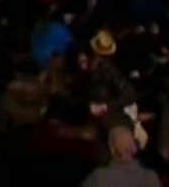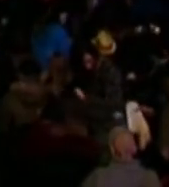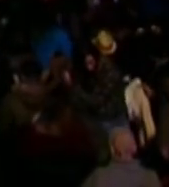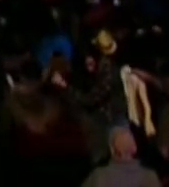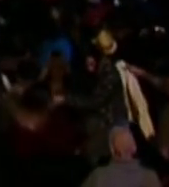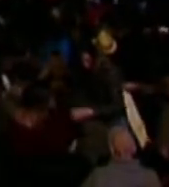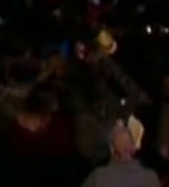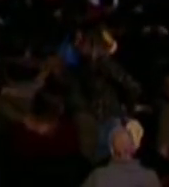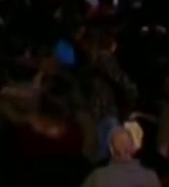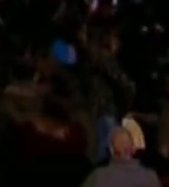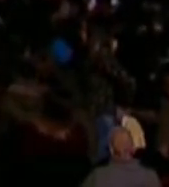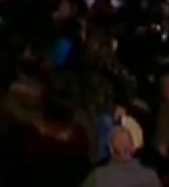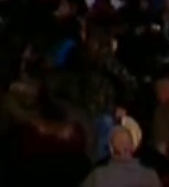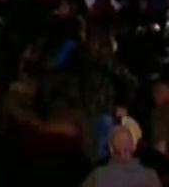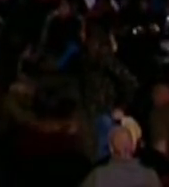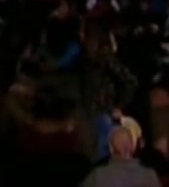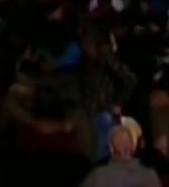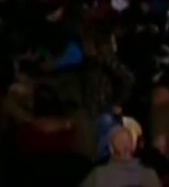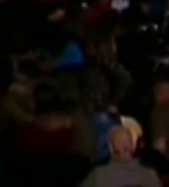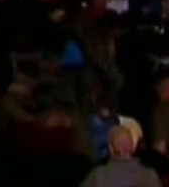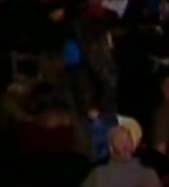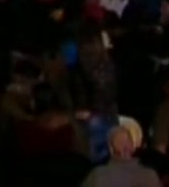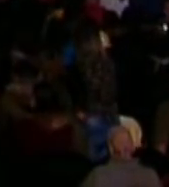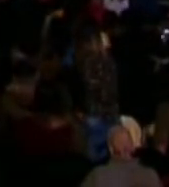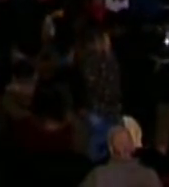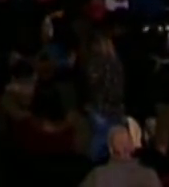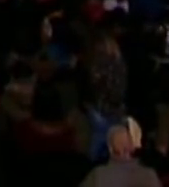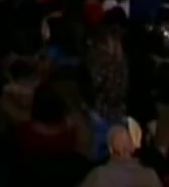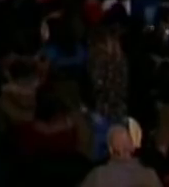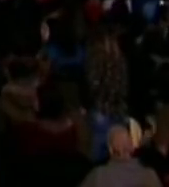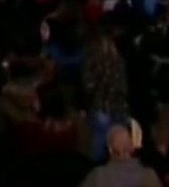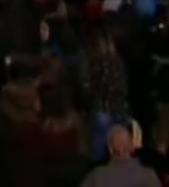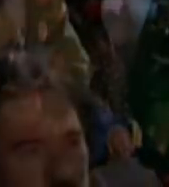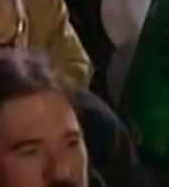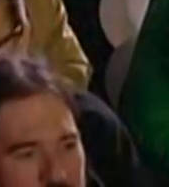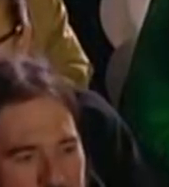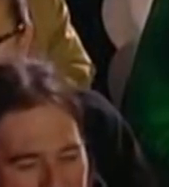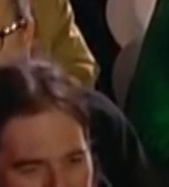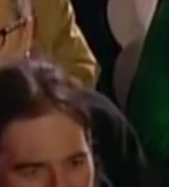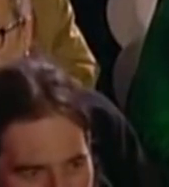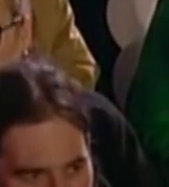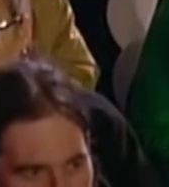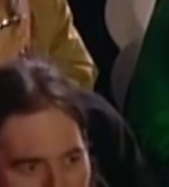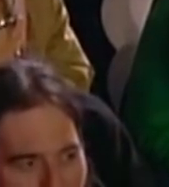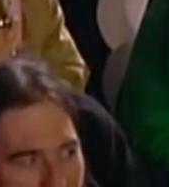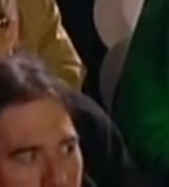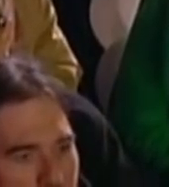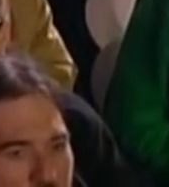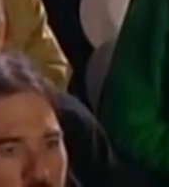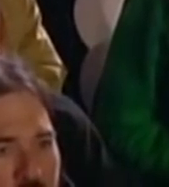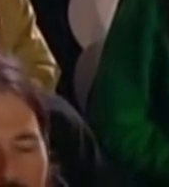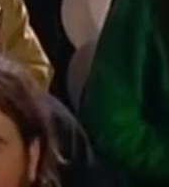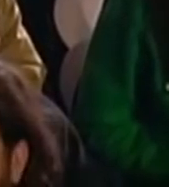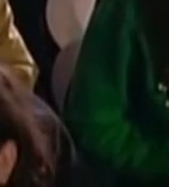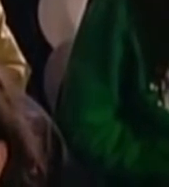imaginan ustedes que harán un repasito a lo que dejó, las enseñanzas que marcó quien fuera fundador y también uno de los grandes letristas de